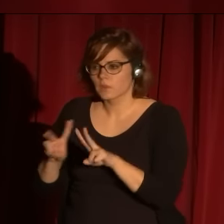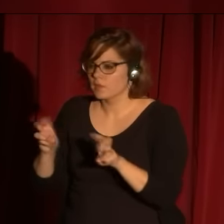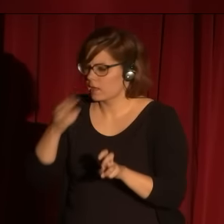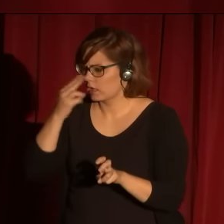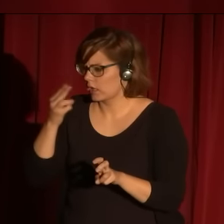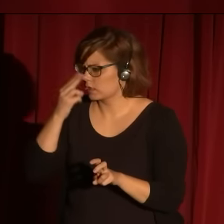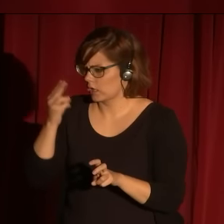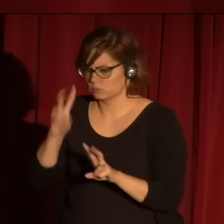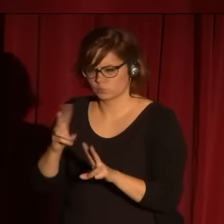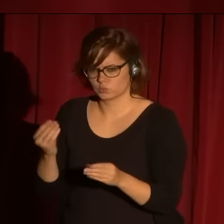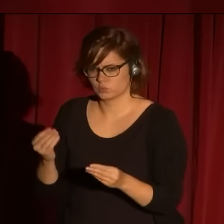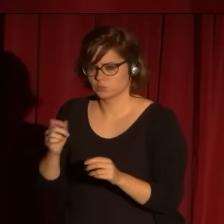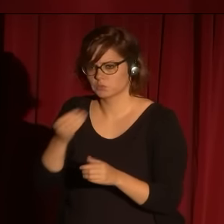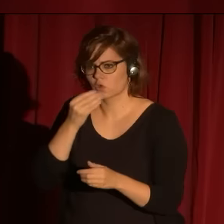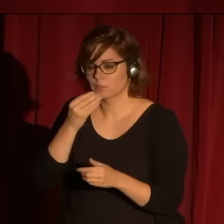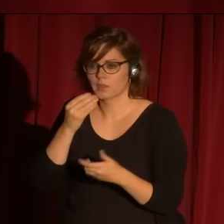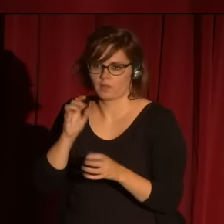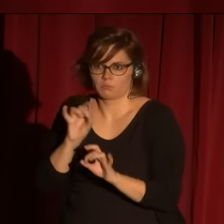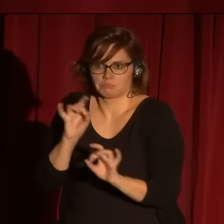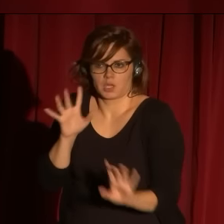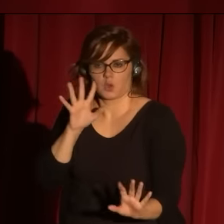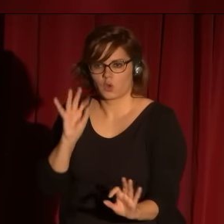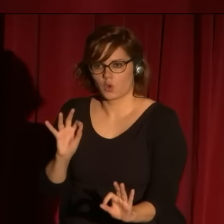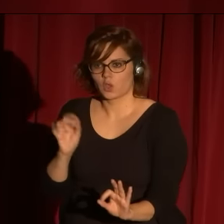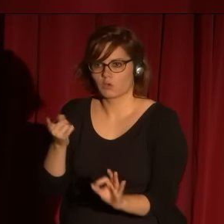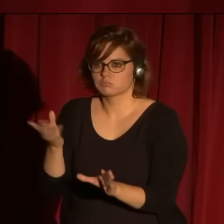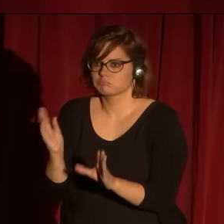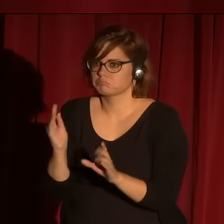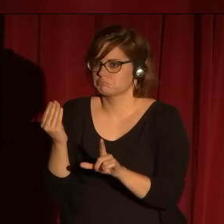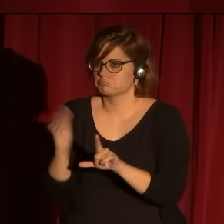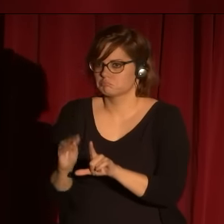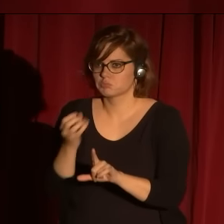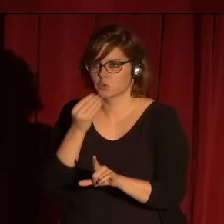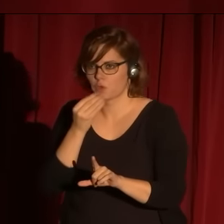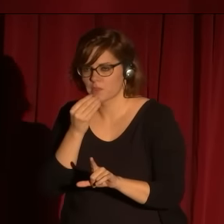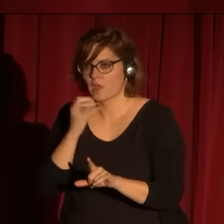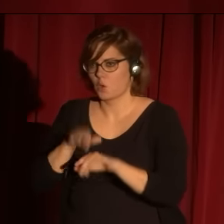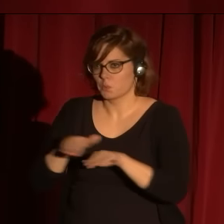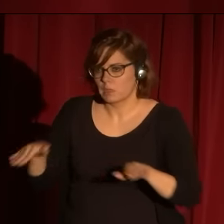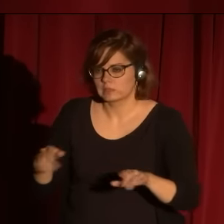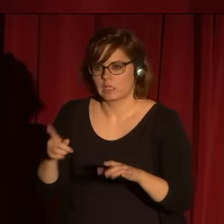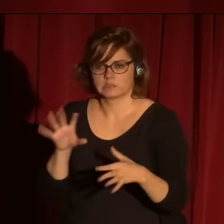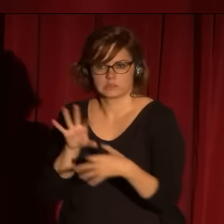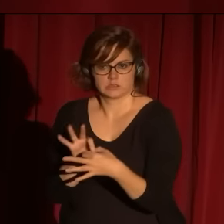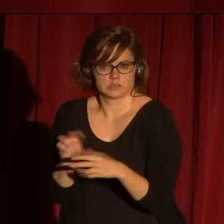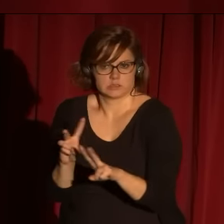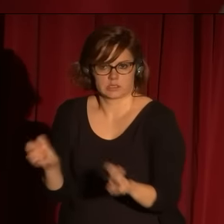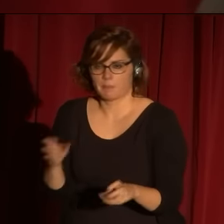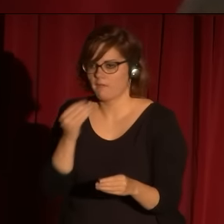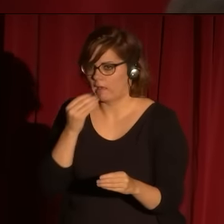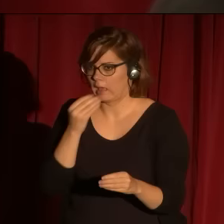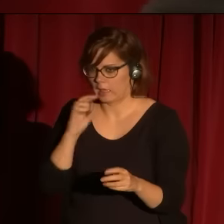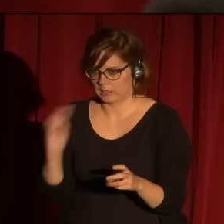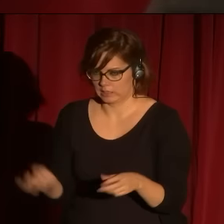interesa muchísimo la comida y por lo tanto Pues claro por qué no va a ser lógico pintar comida o pintar mesas o pintar cosas relacionadas con los banquetes pero